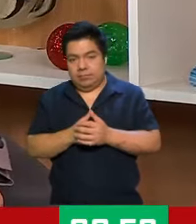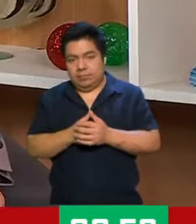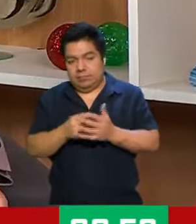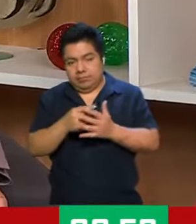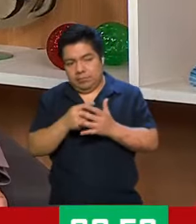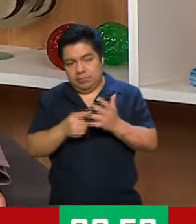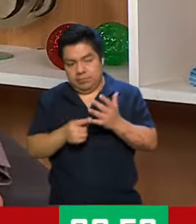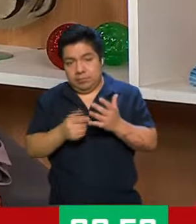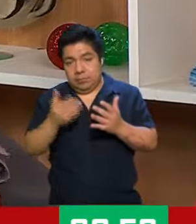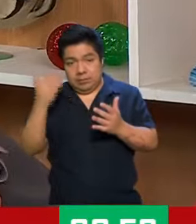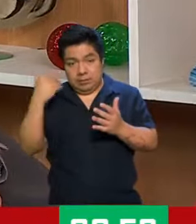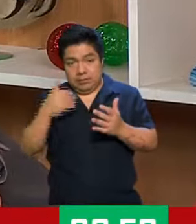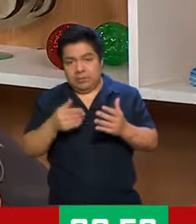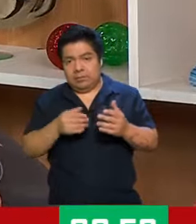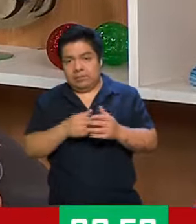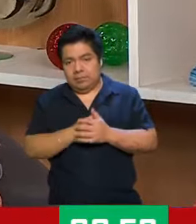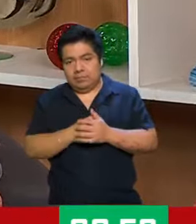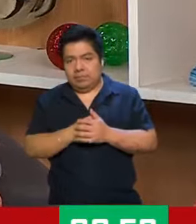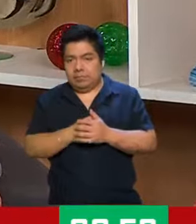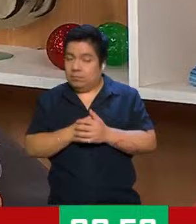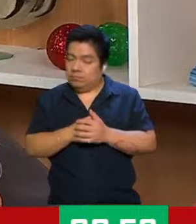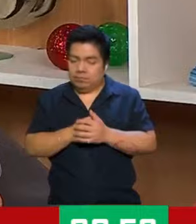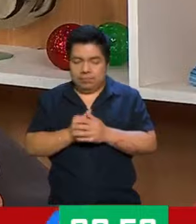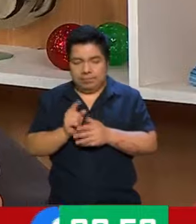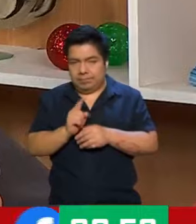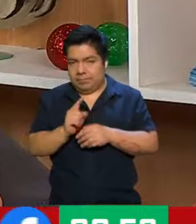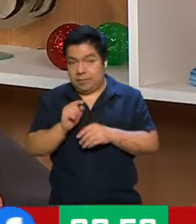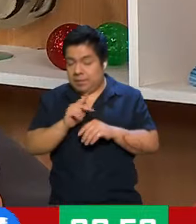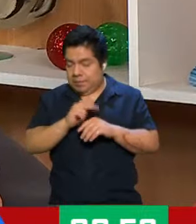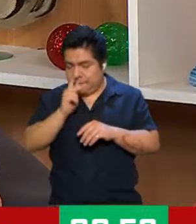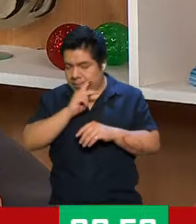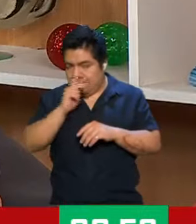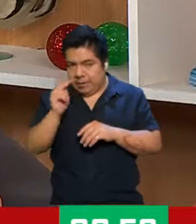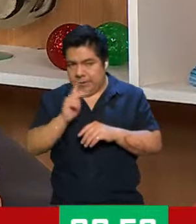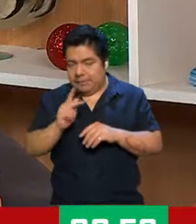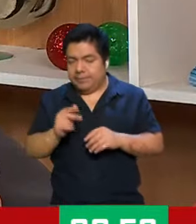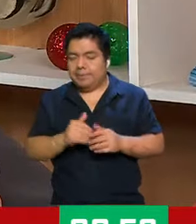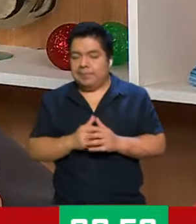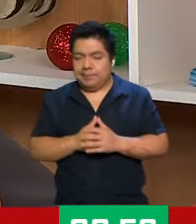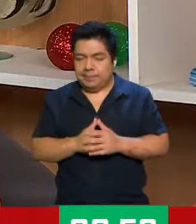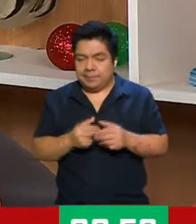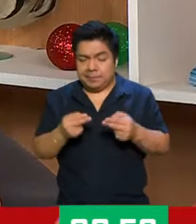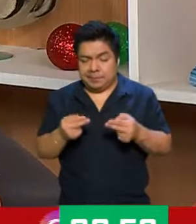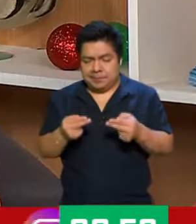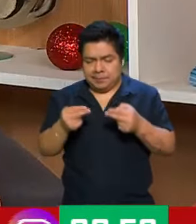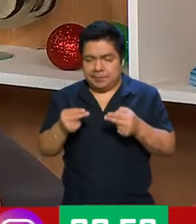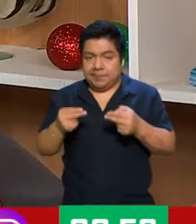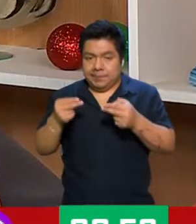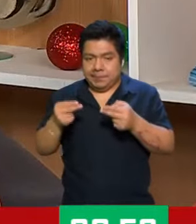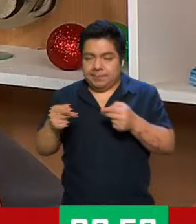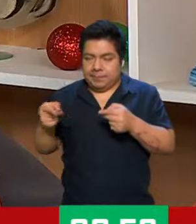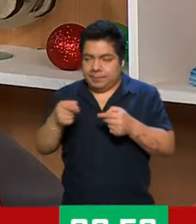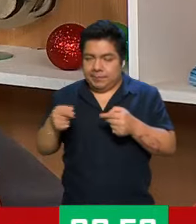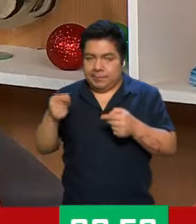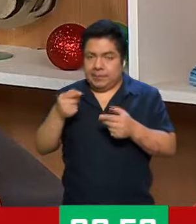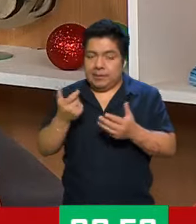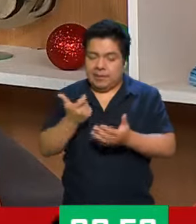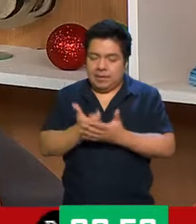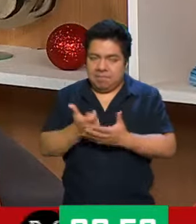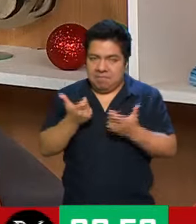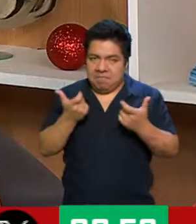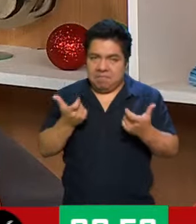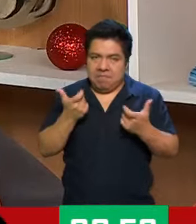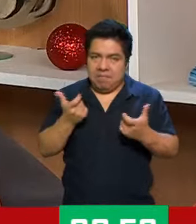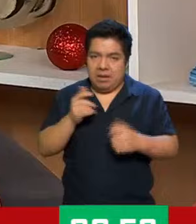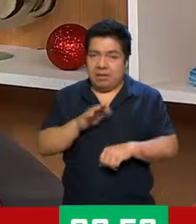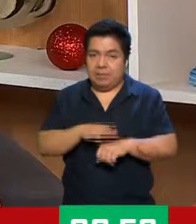como de los sinarquistas. Que ni siquiera. Ah, ¿no? No, peor más tantito. Bien son los negocios. La visión. Aquí es el varo. Aquí es el